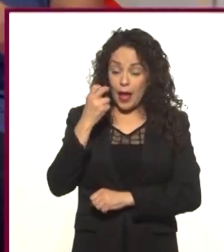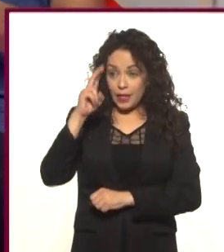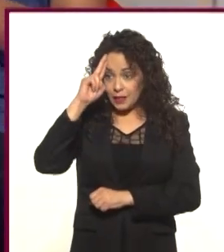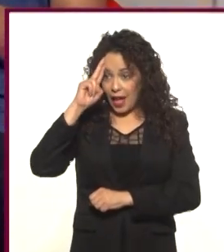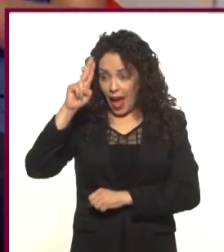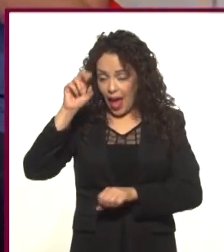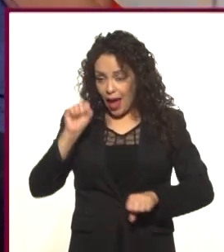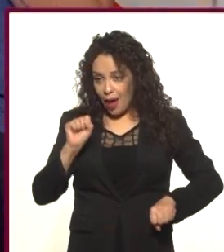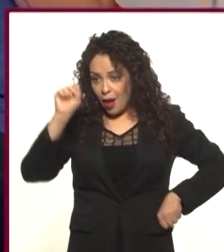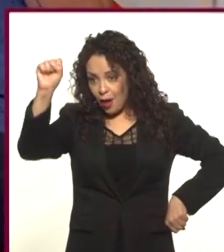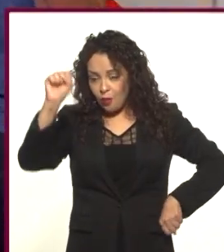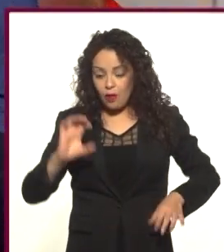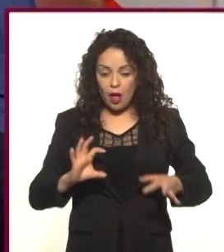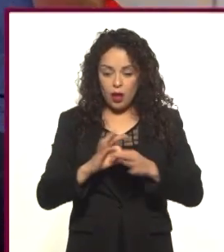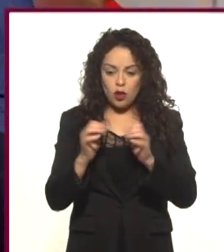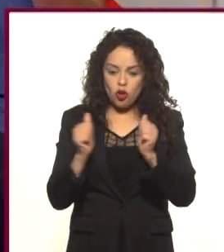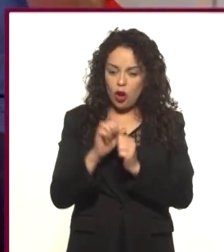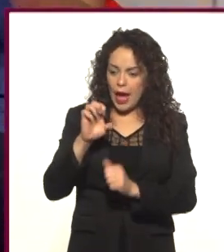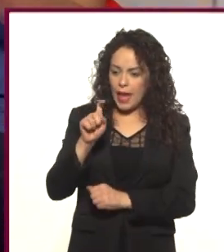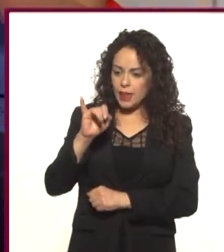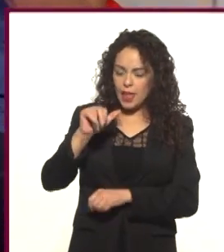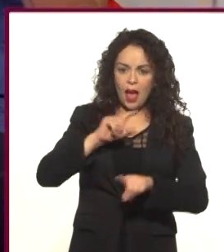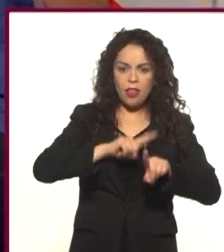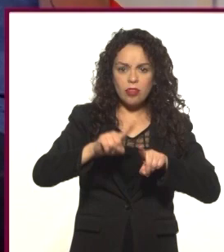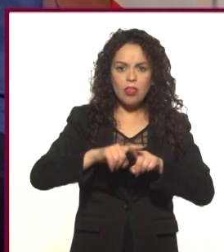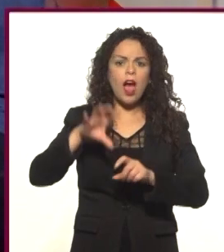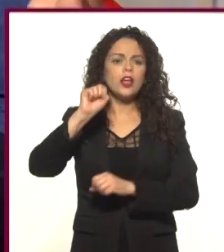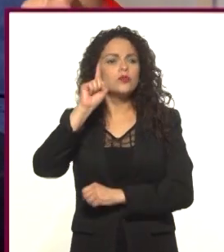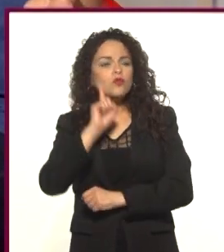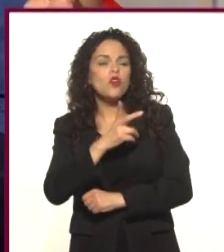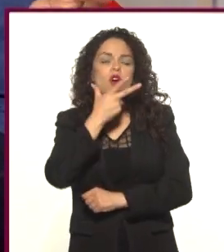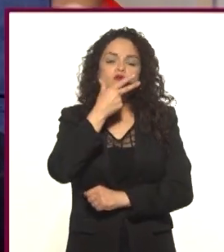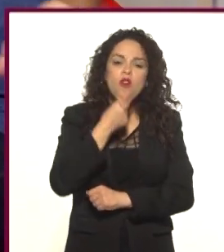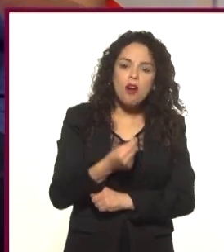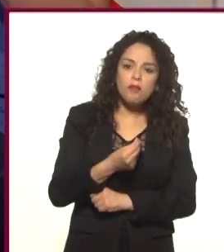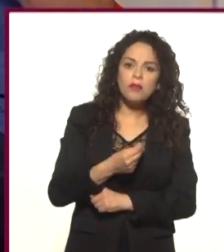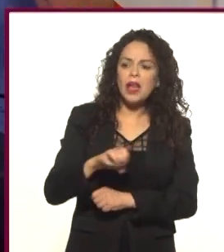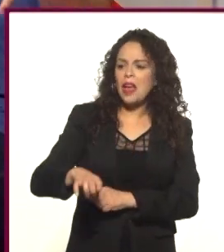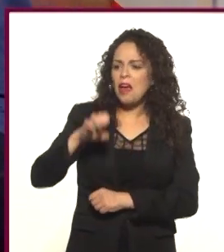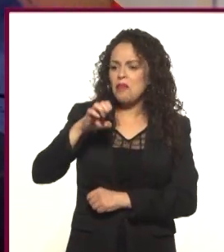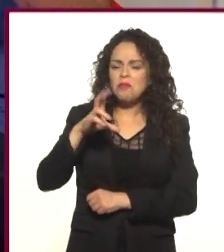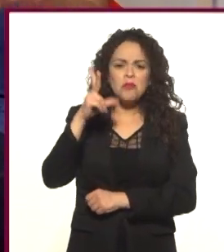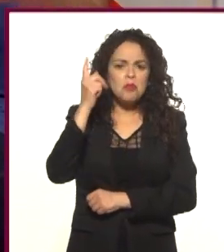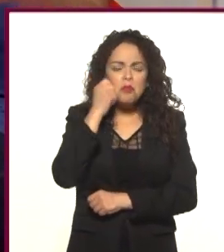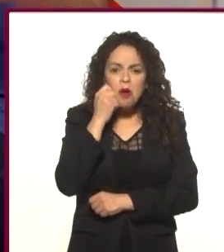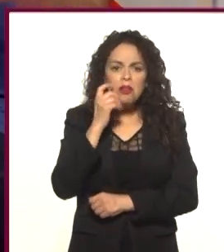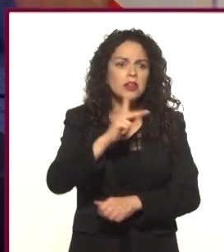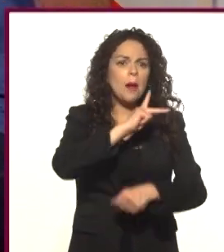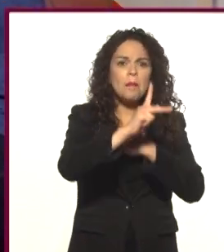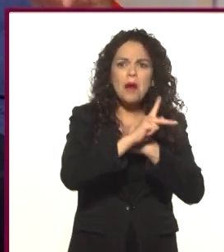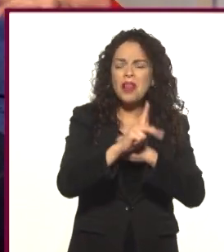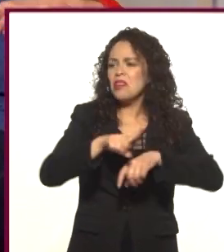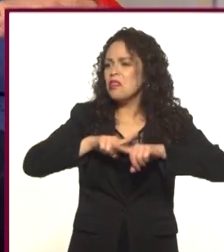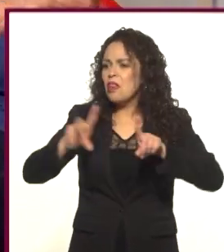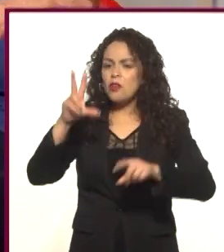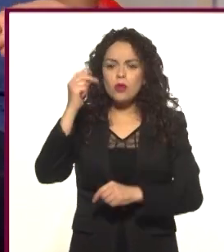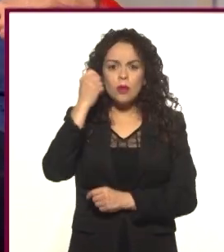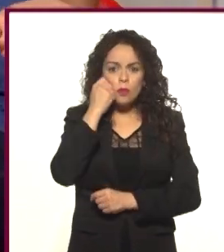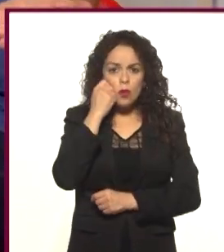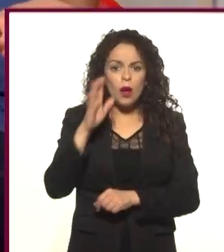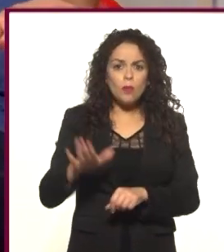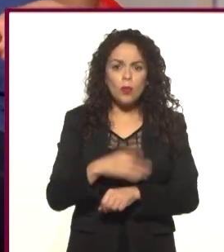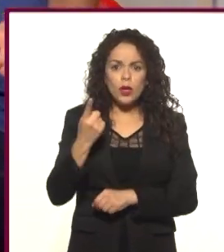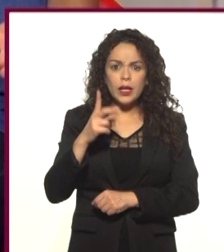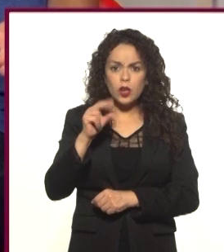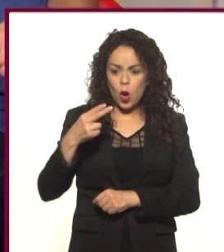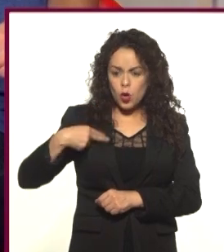que representan más a todas las etnias, que pueden ser chicas o chicos, de cualquier edad, país, ¿por qué no creamos nuestros